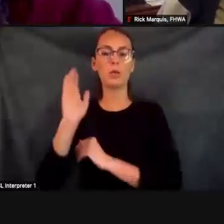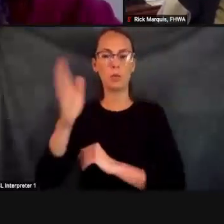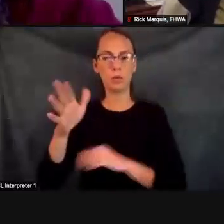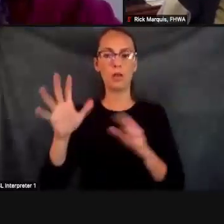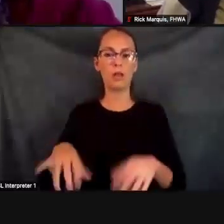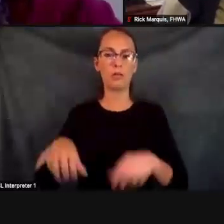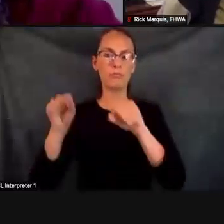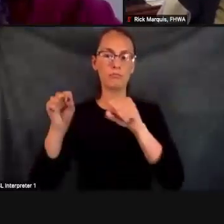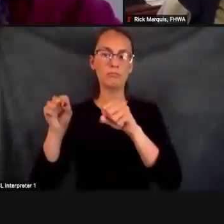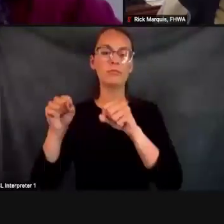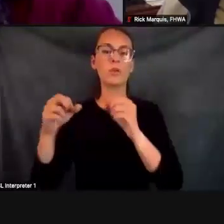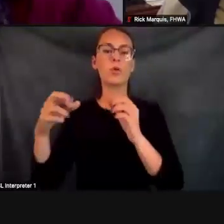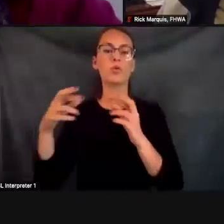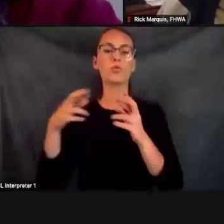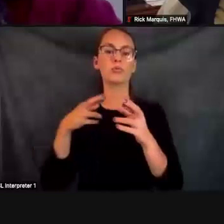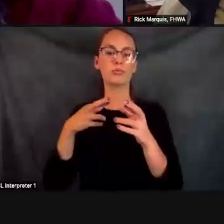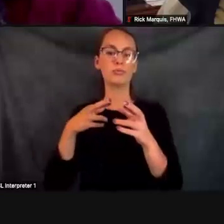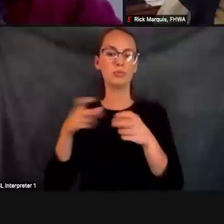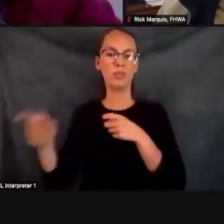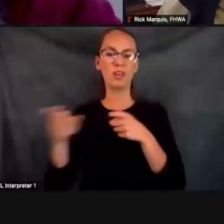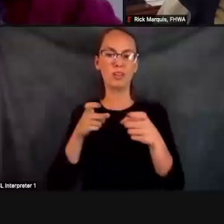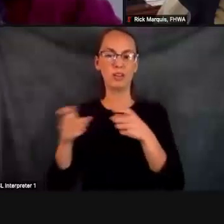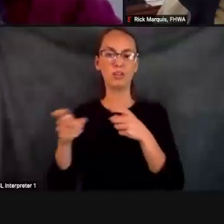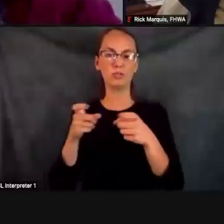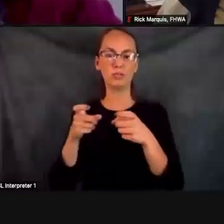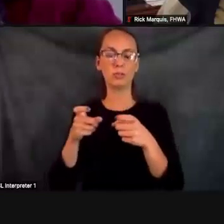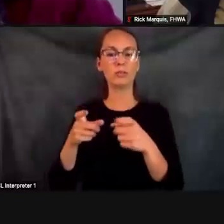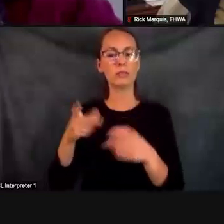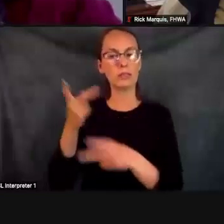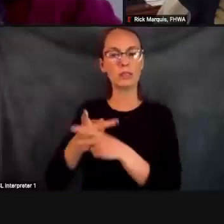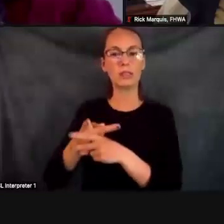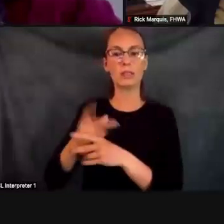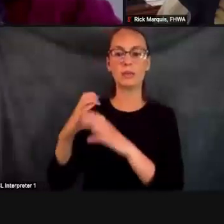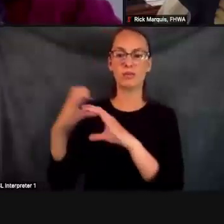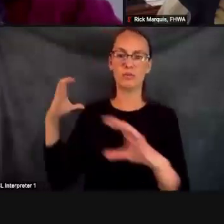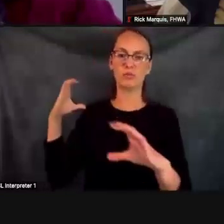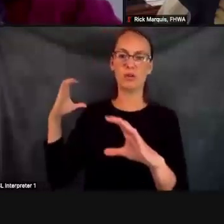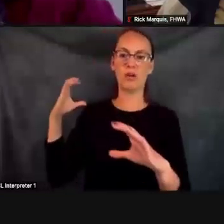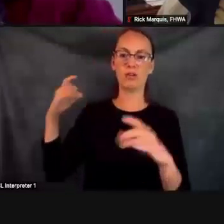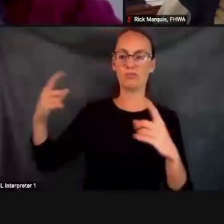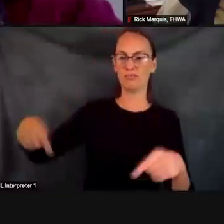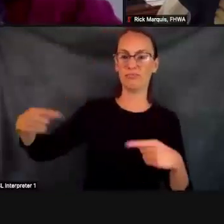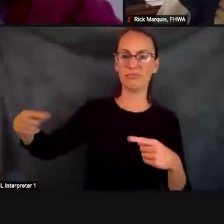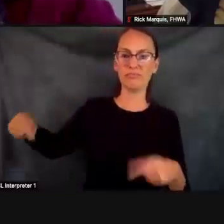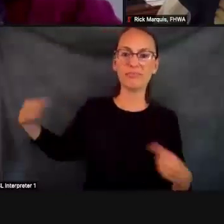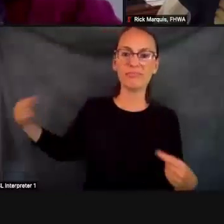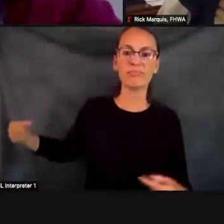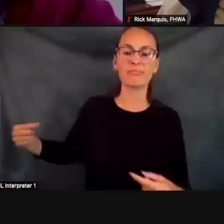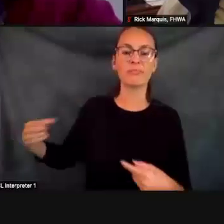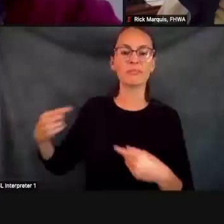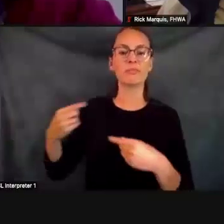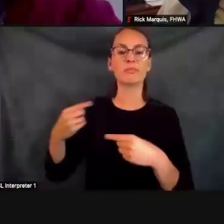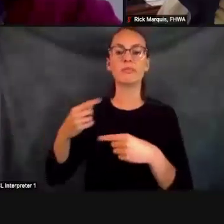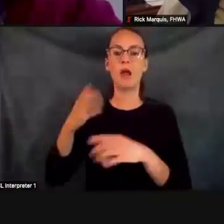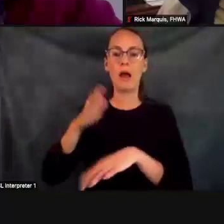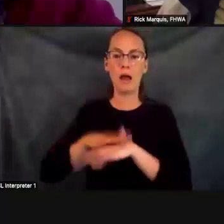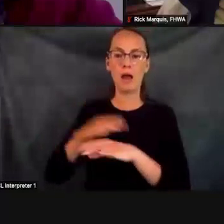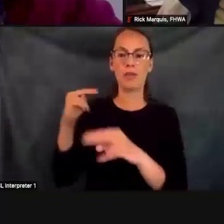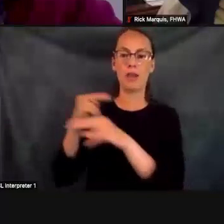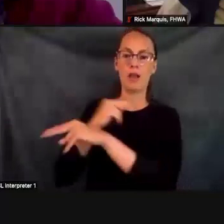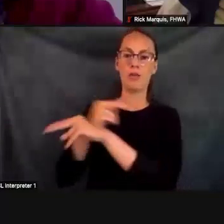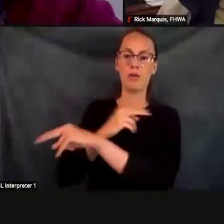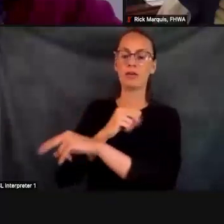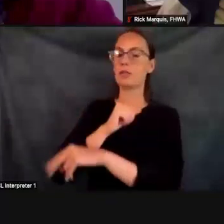adoptar reglamentos para mantener los camiones en las autopistas y para que no corten en